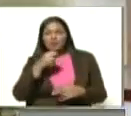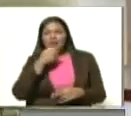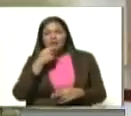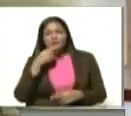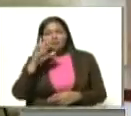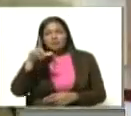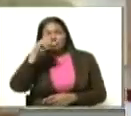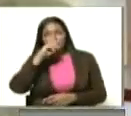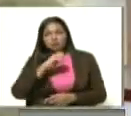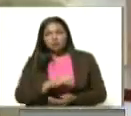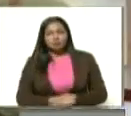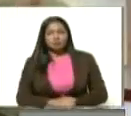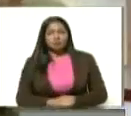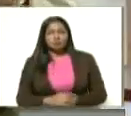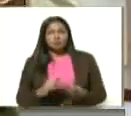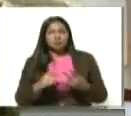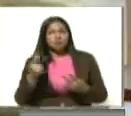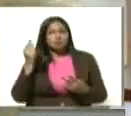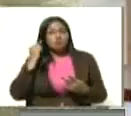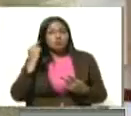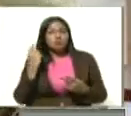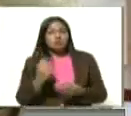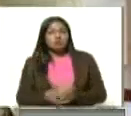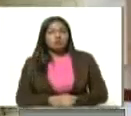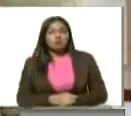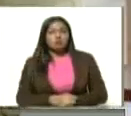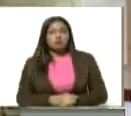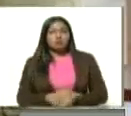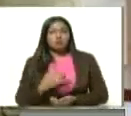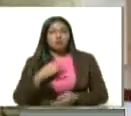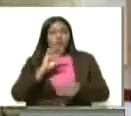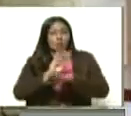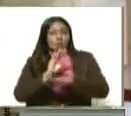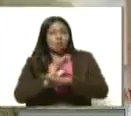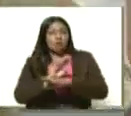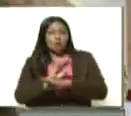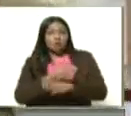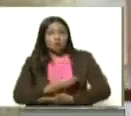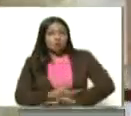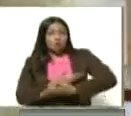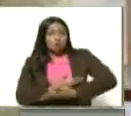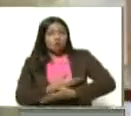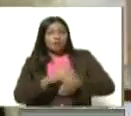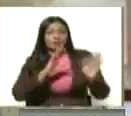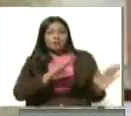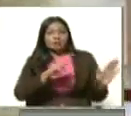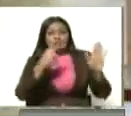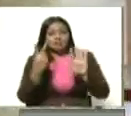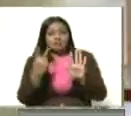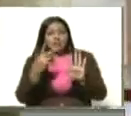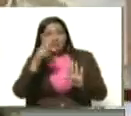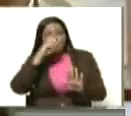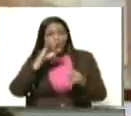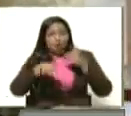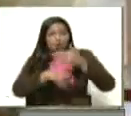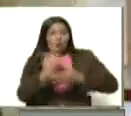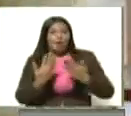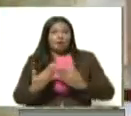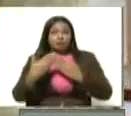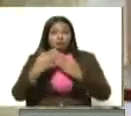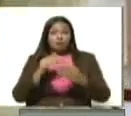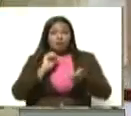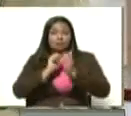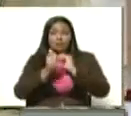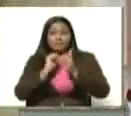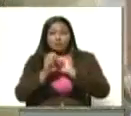5 y una niña que, bueno, la he criado desde recién nacida, tiene 17 años, universitaria,